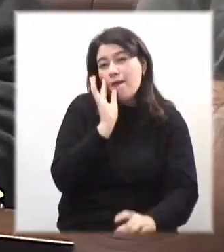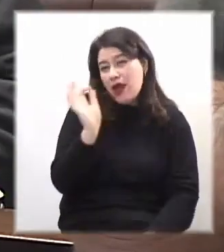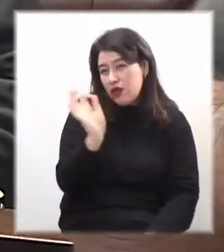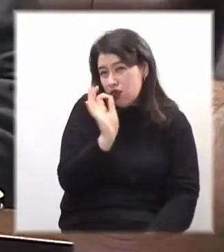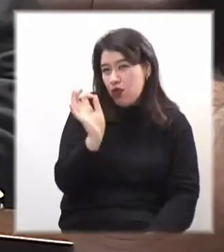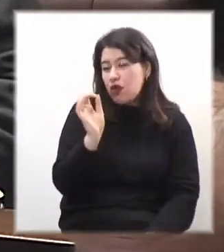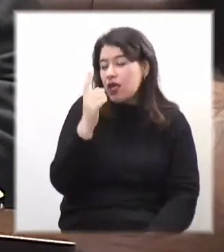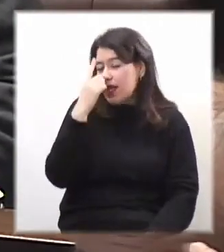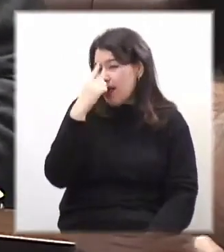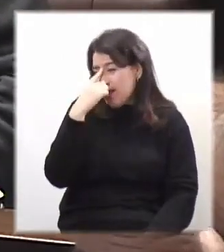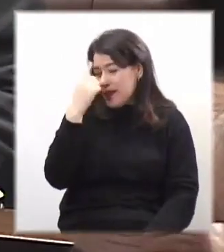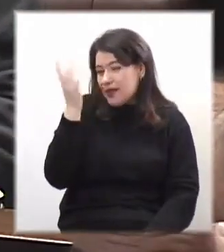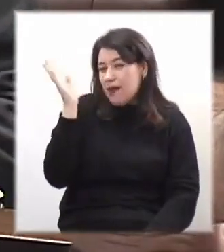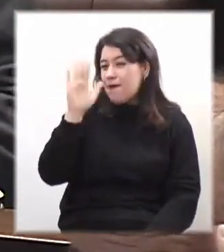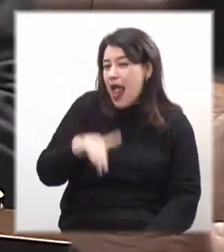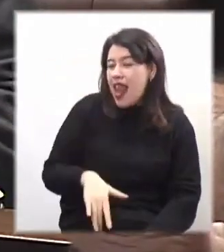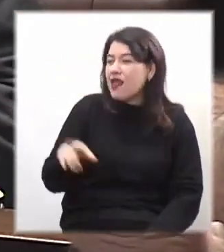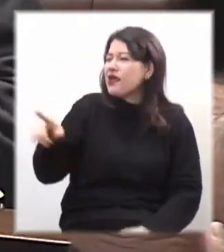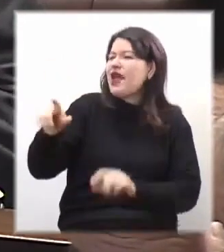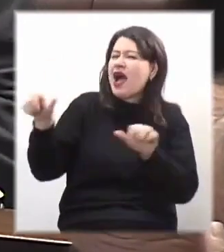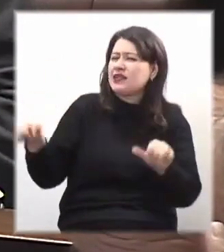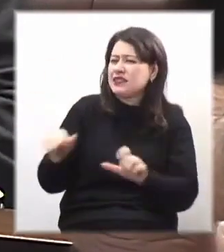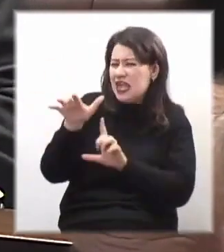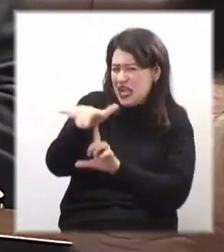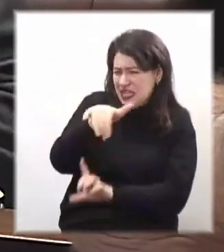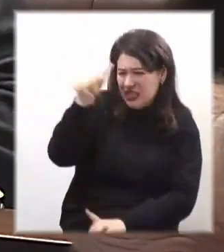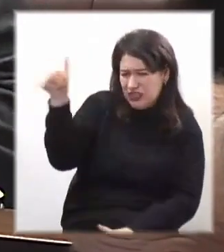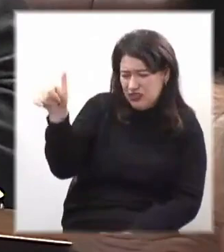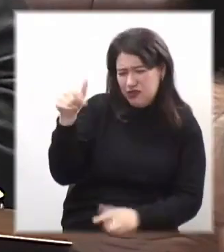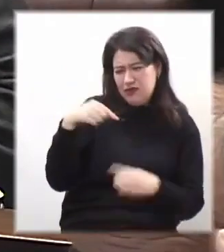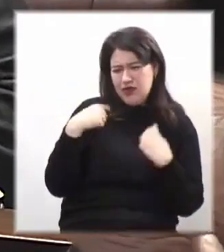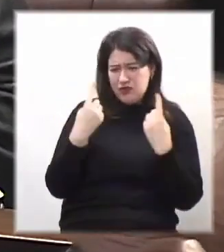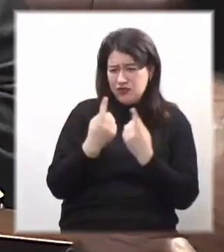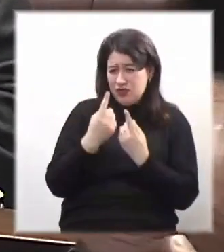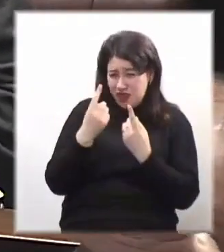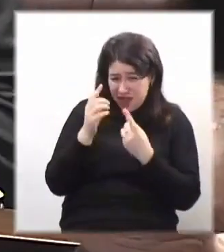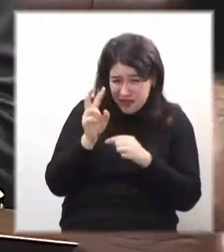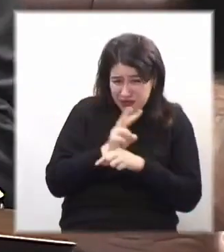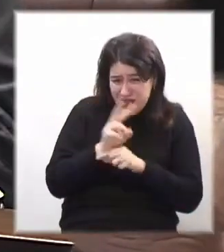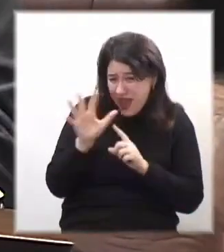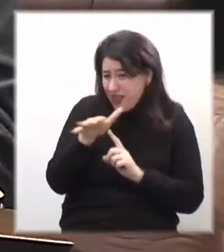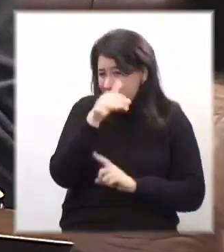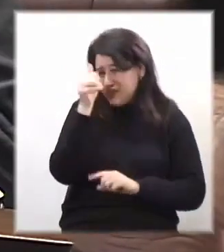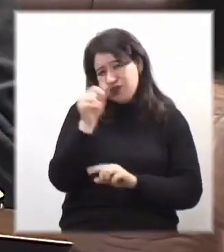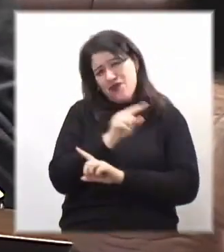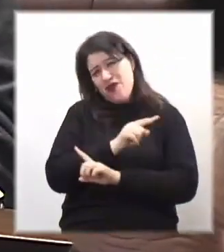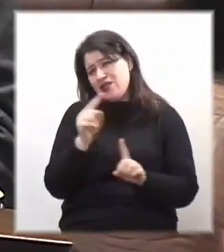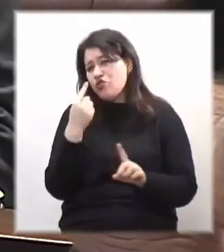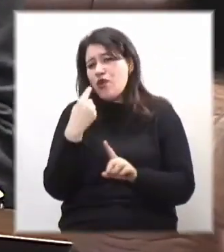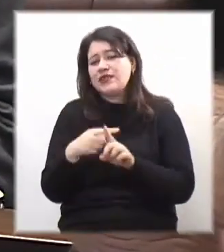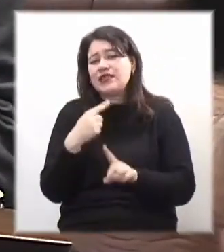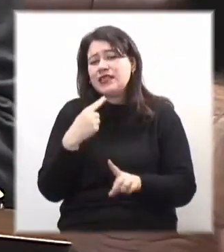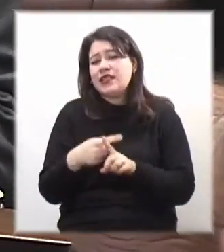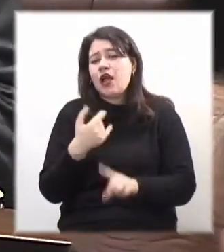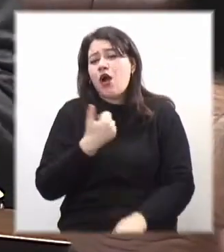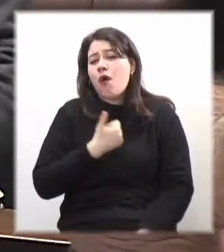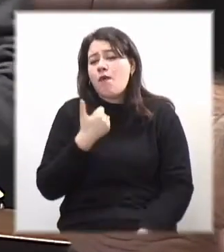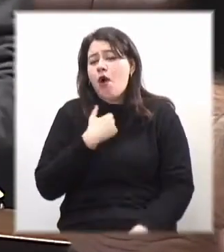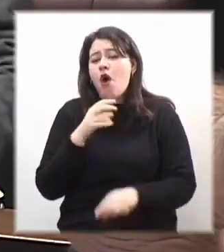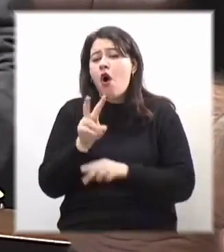enjuiciamos el supuesto éxito porque para nosotros en esta materia no hay éxito alguno en la política de contención de